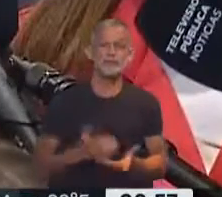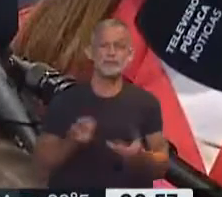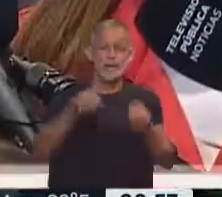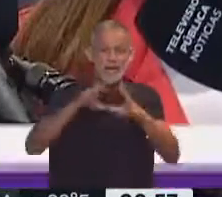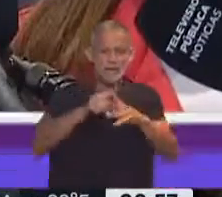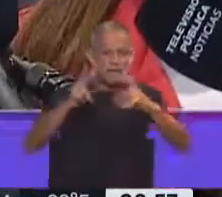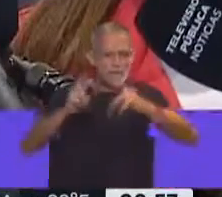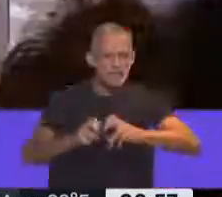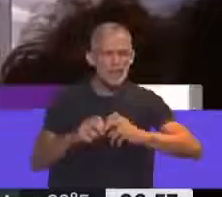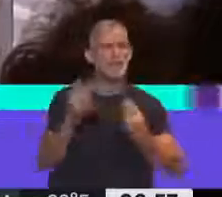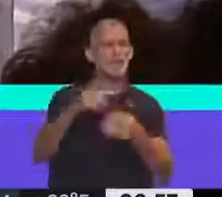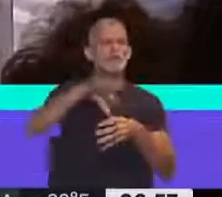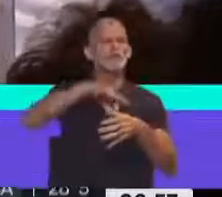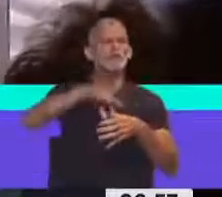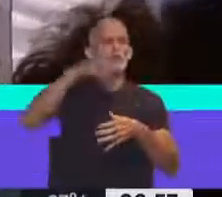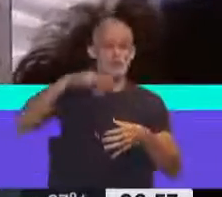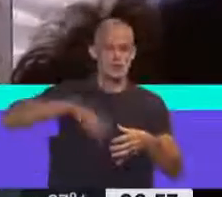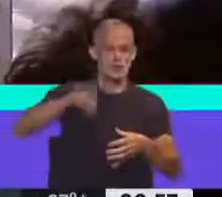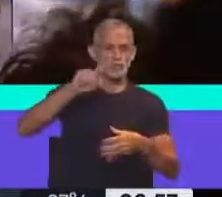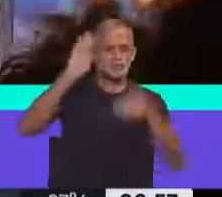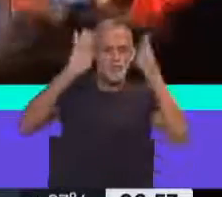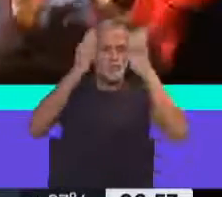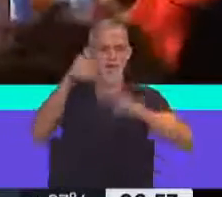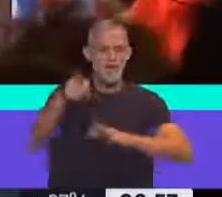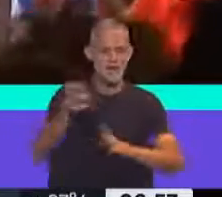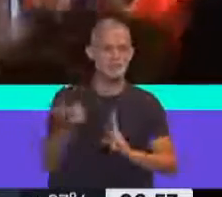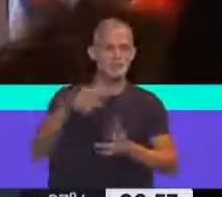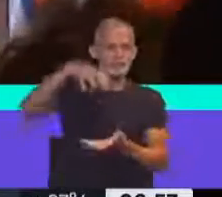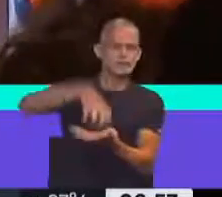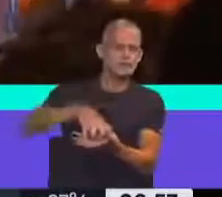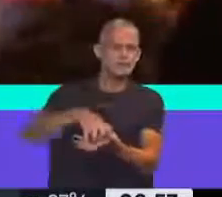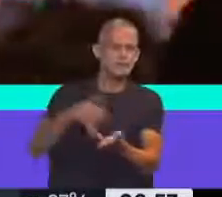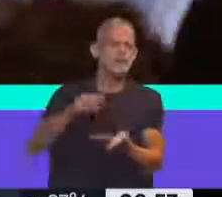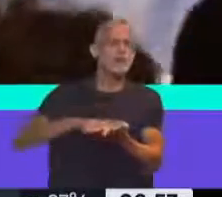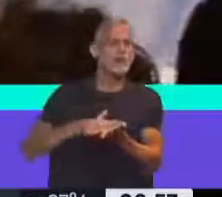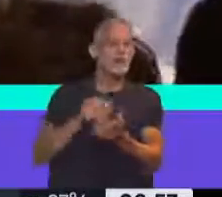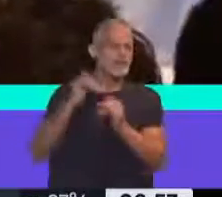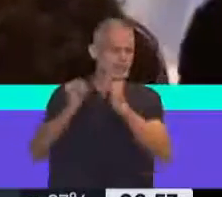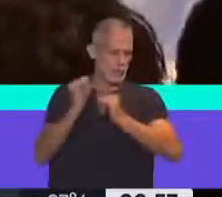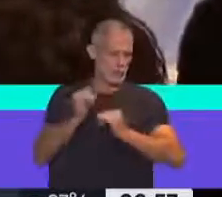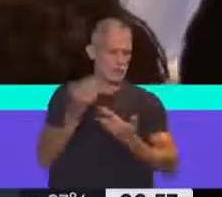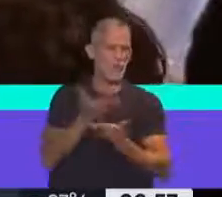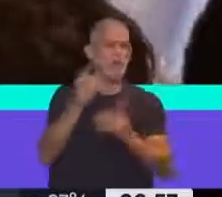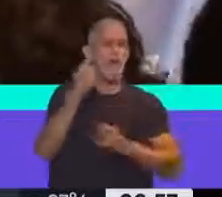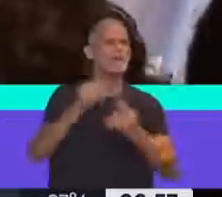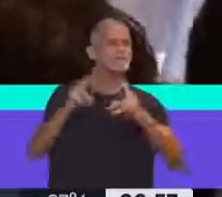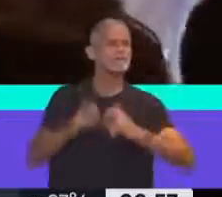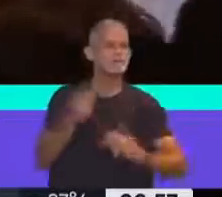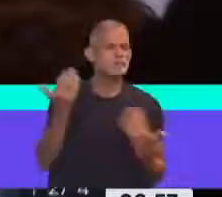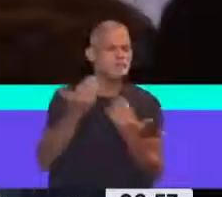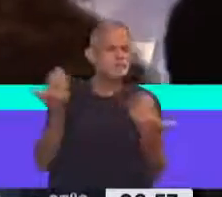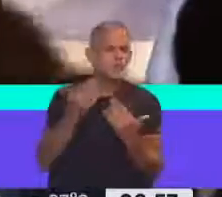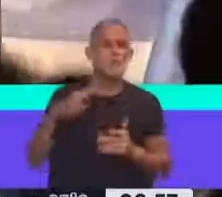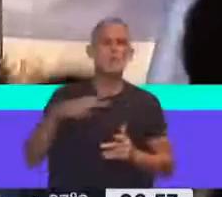Inician una investigación por el sorteo del sueldo de Javier Milei. Fue a través de la Agencia de Acceso a la Información Pública. El objetivo es indagar sobre la política